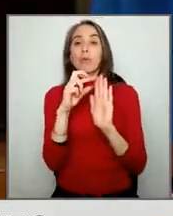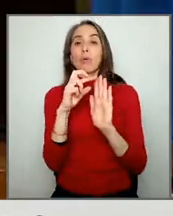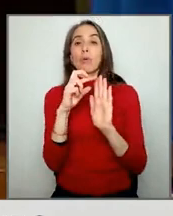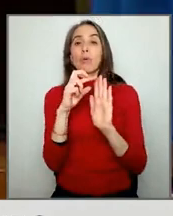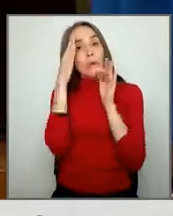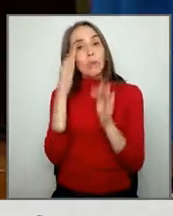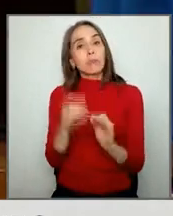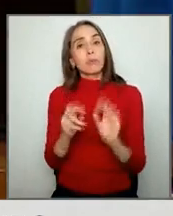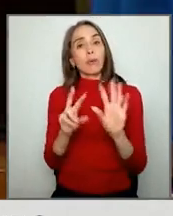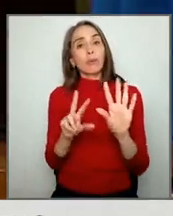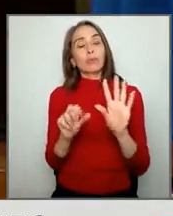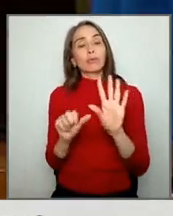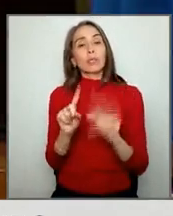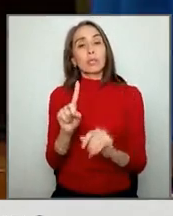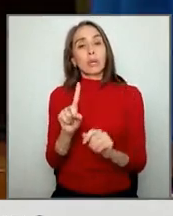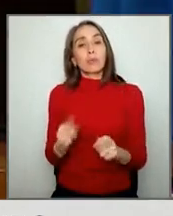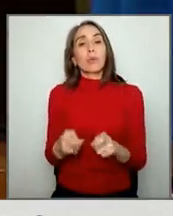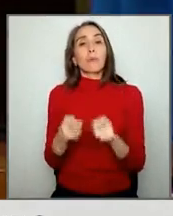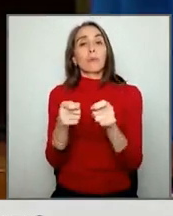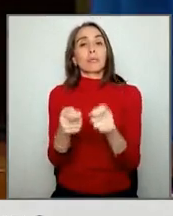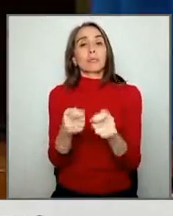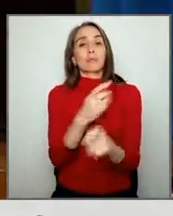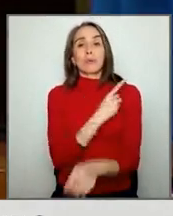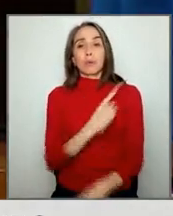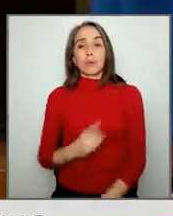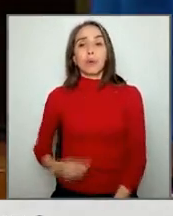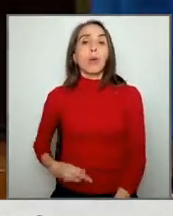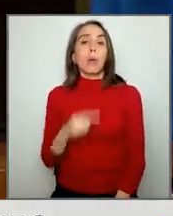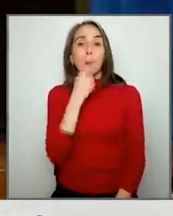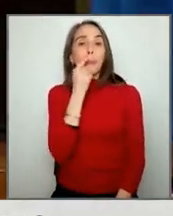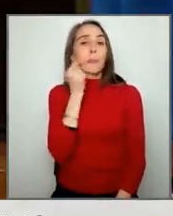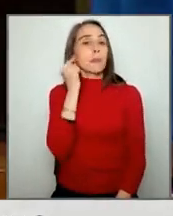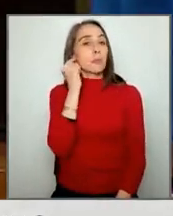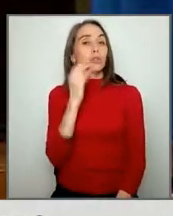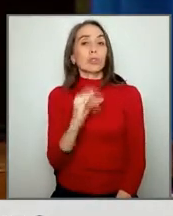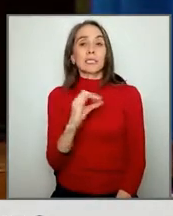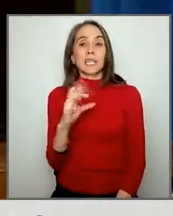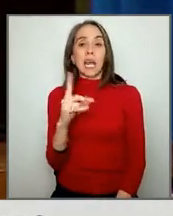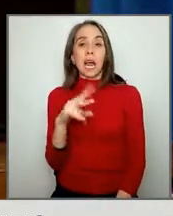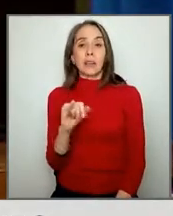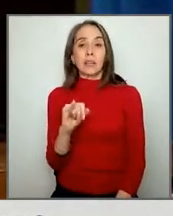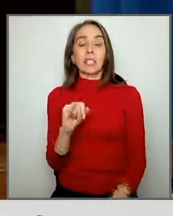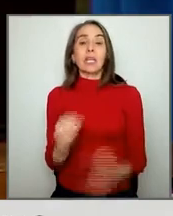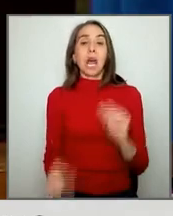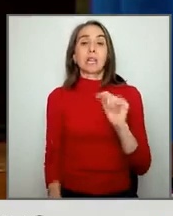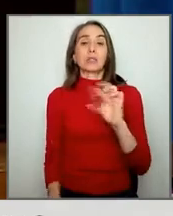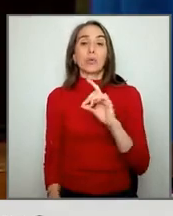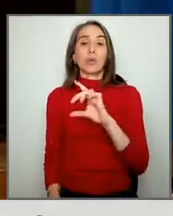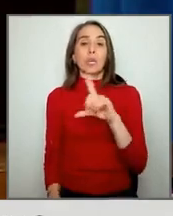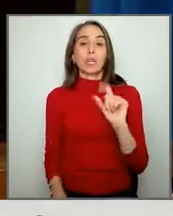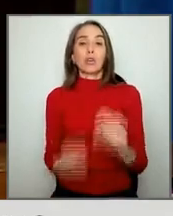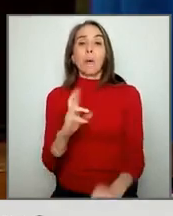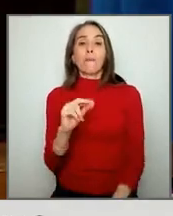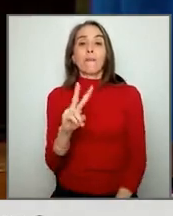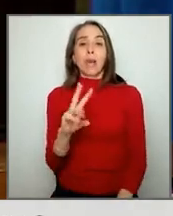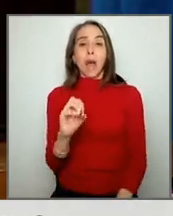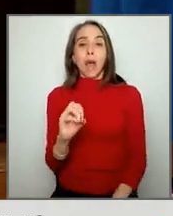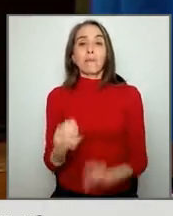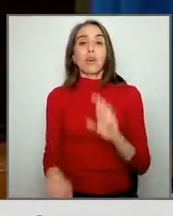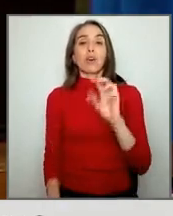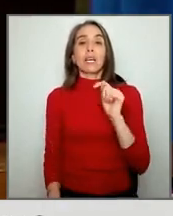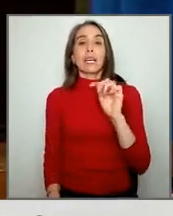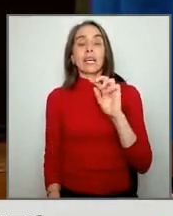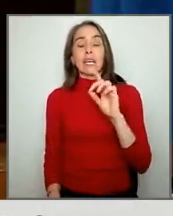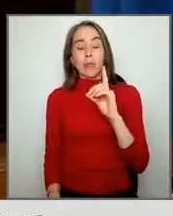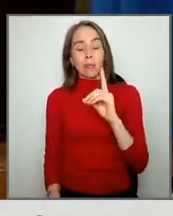861 de los diputados y diputadas Daniela chicardini danisa astudillo Ana María Bravo Tomás de rementería Daniel